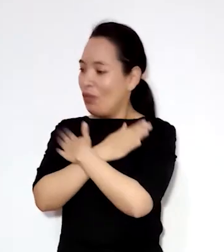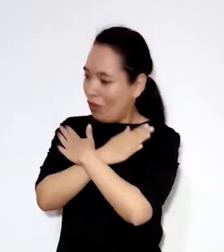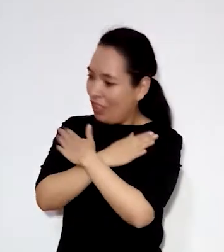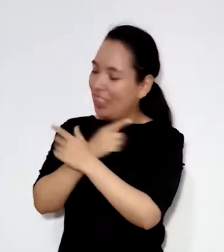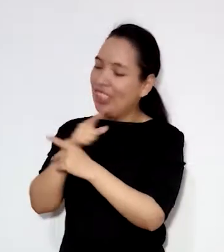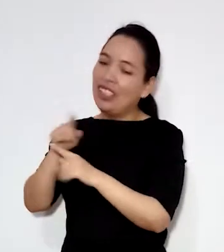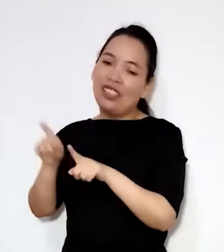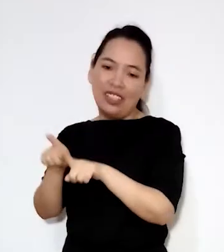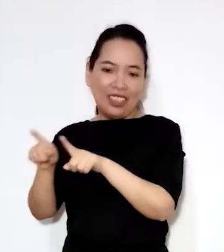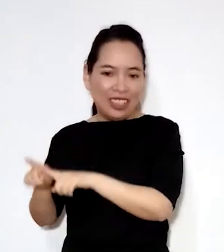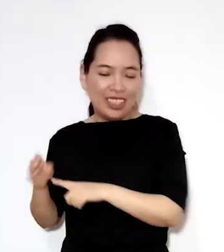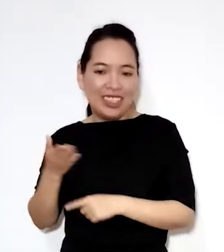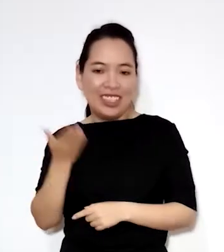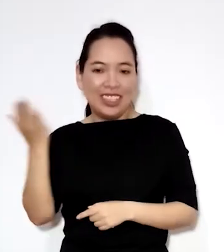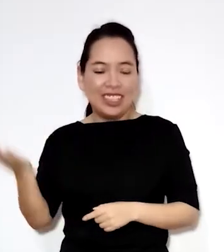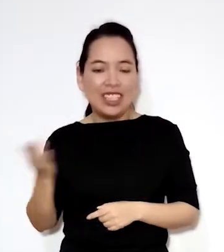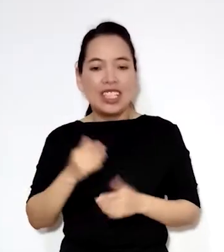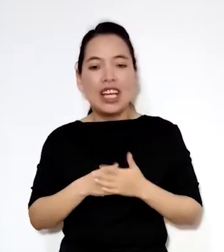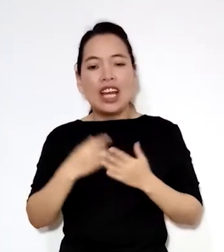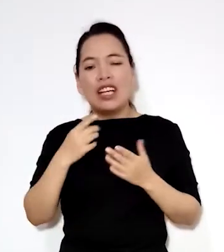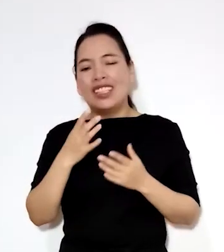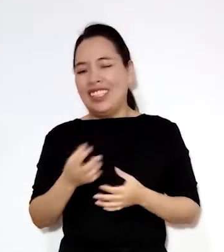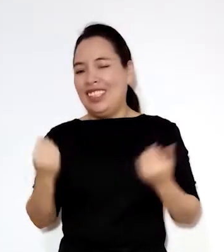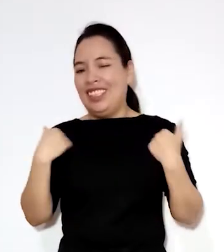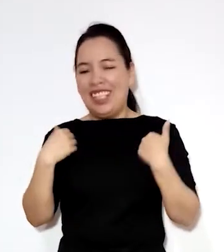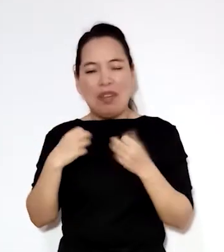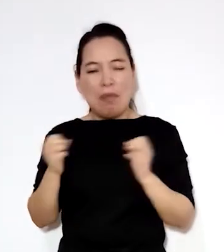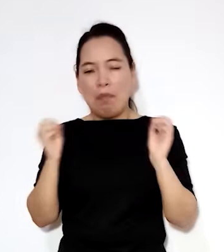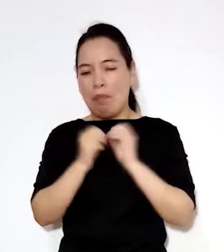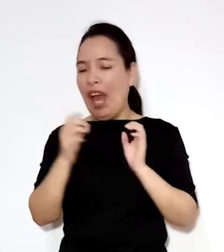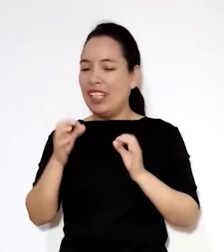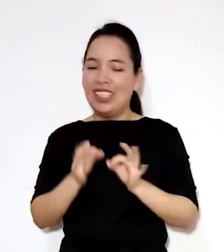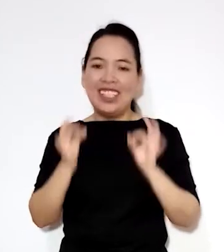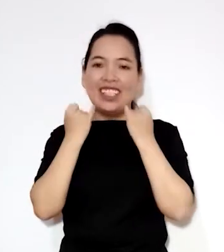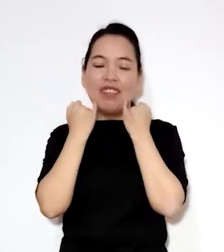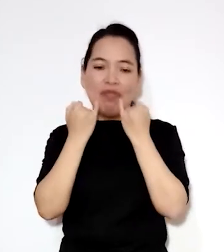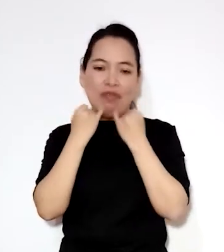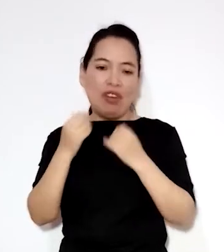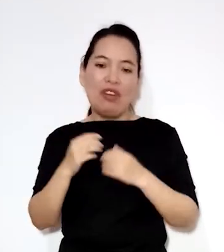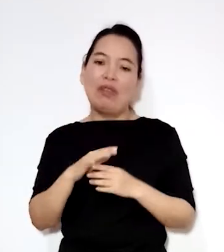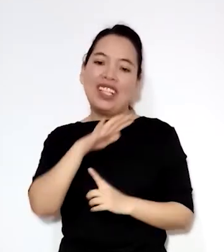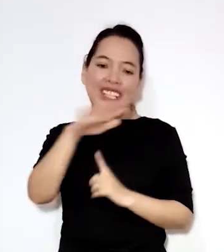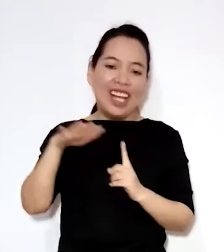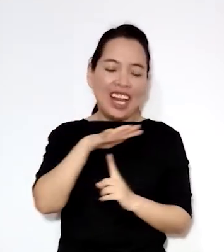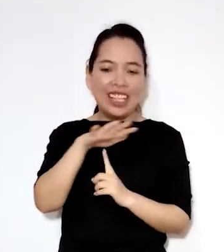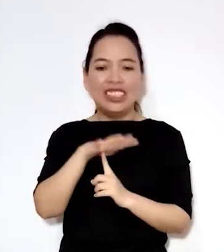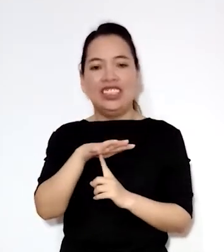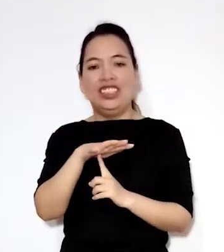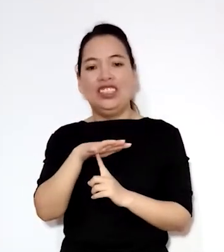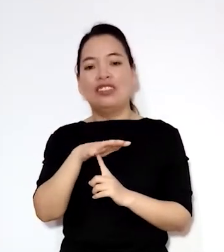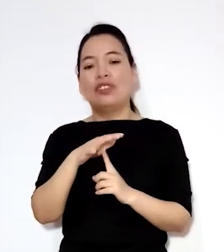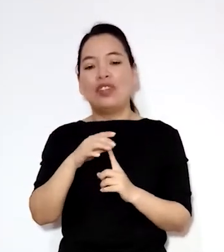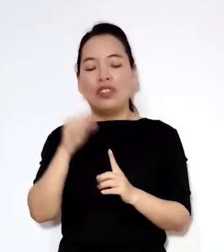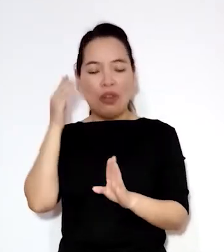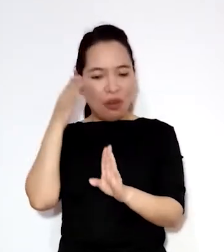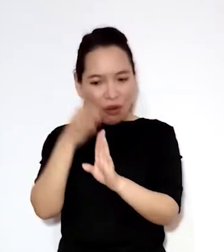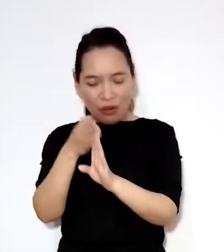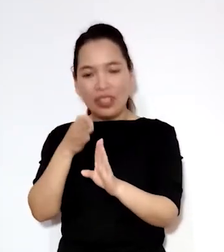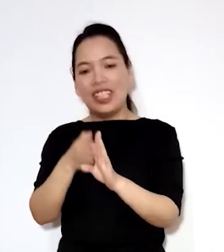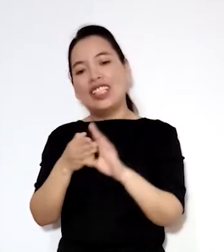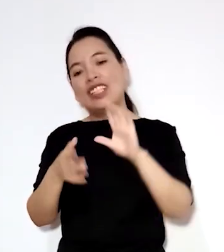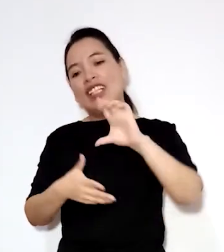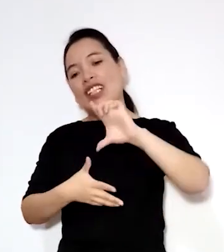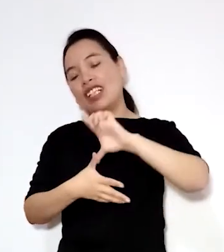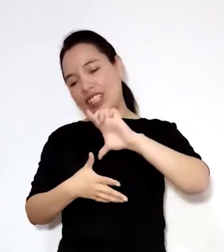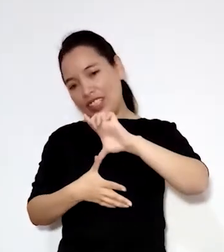la situación de Latinoamérica y creo que las personas que van a estar con nosotros hoy, el resto de los panelistas, a los cuales también y a quienes les